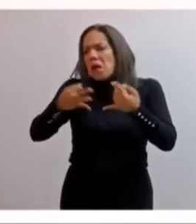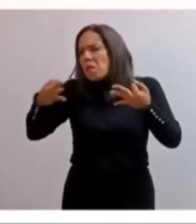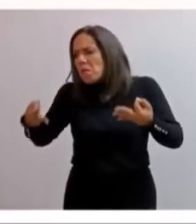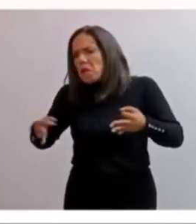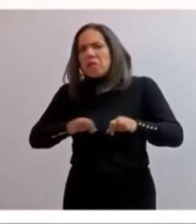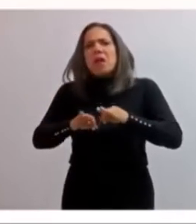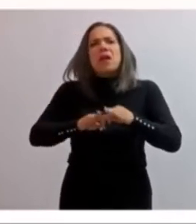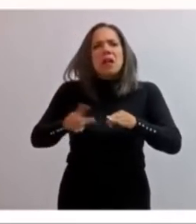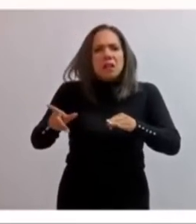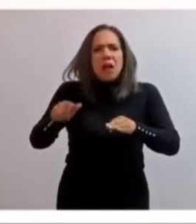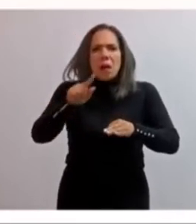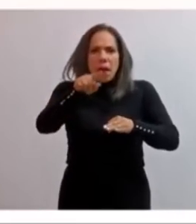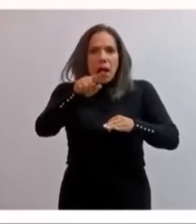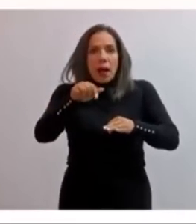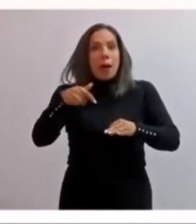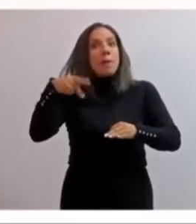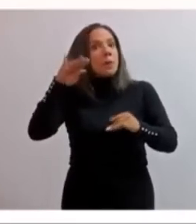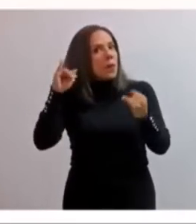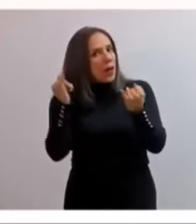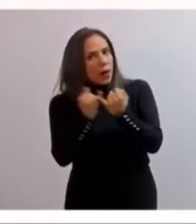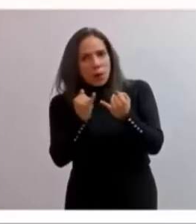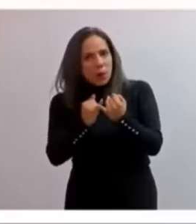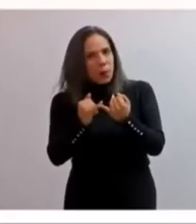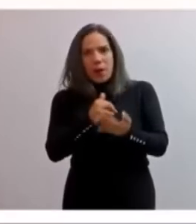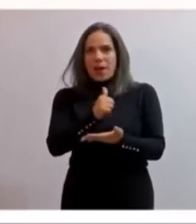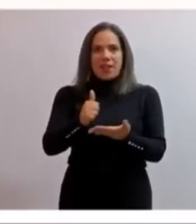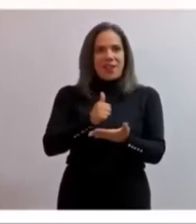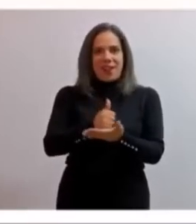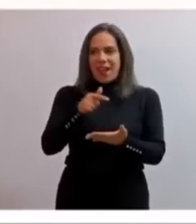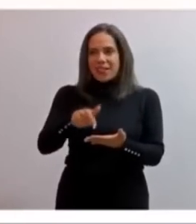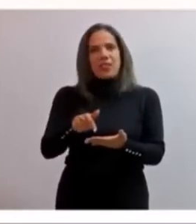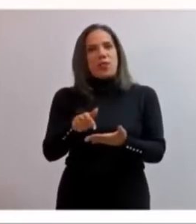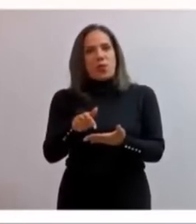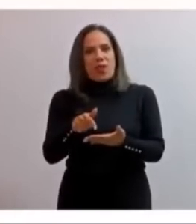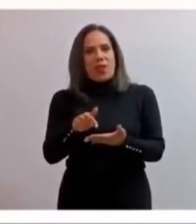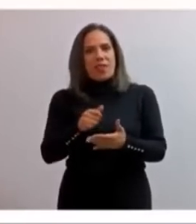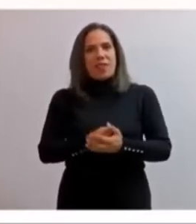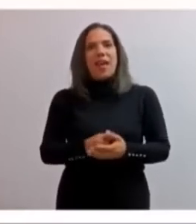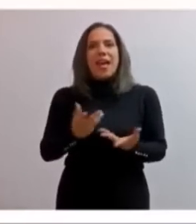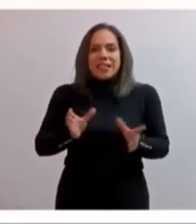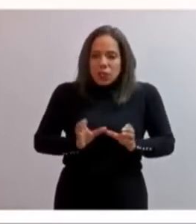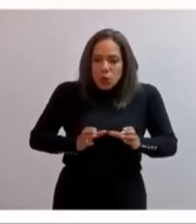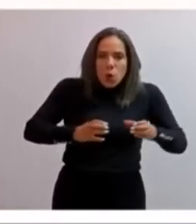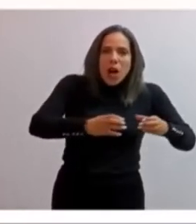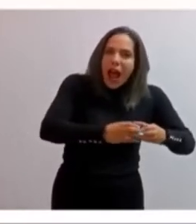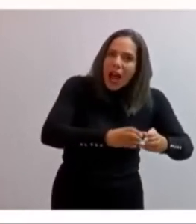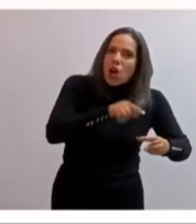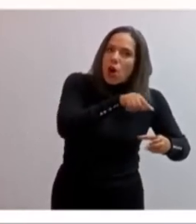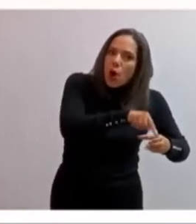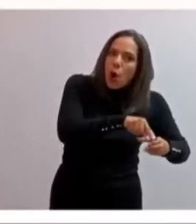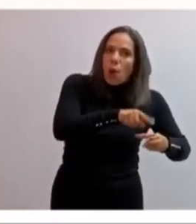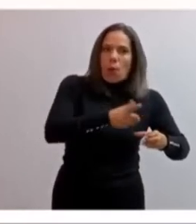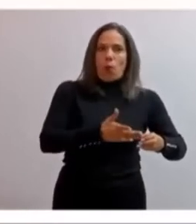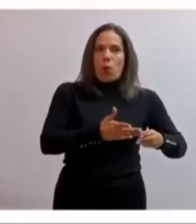de grupos urbanos, porque finalmente en torno a la escuela se da una comunidad,